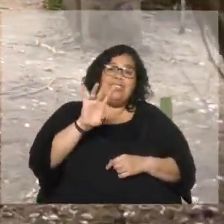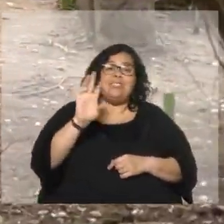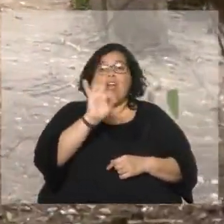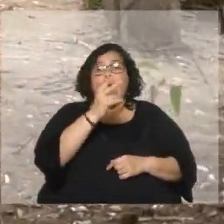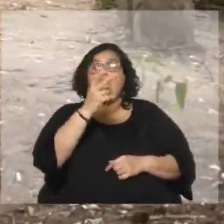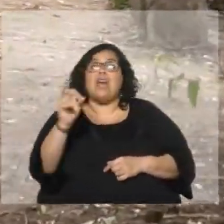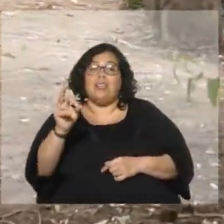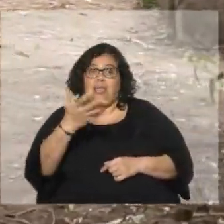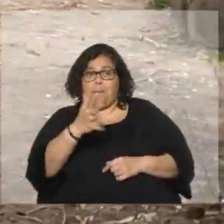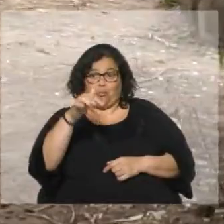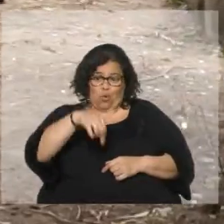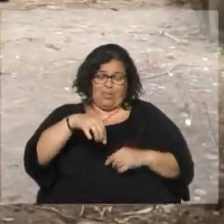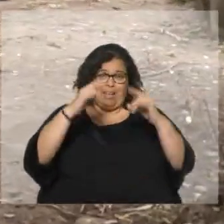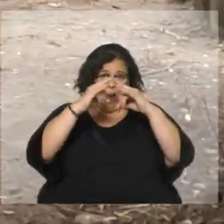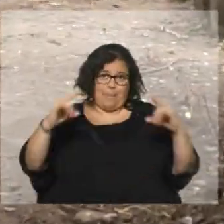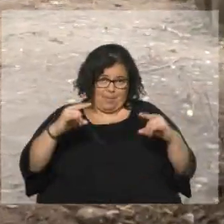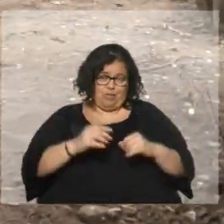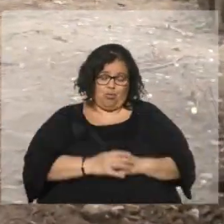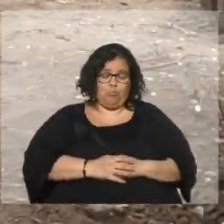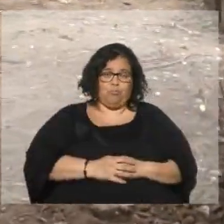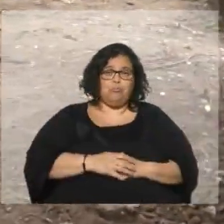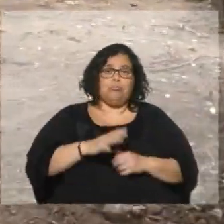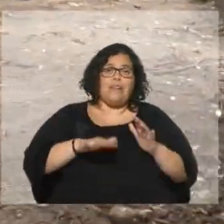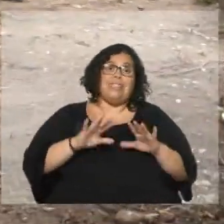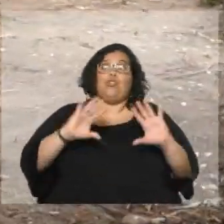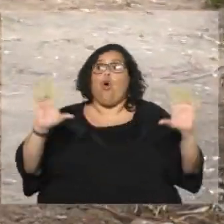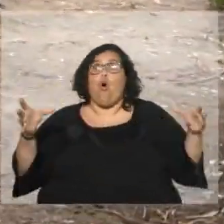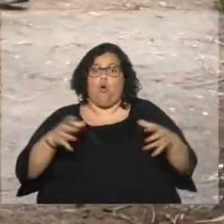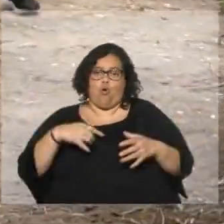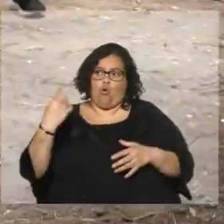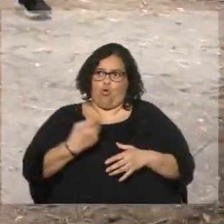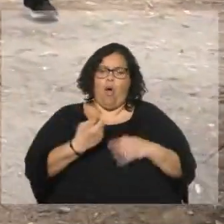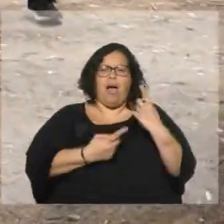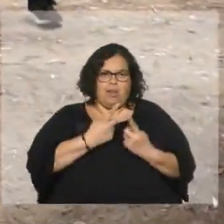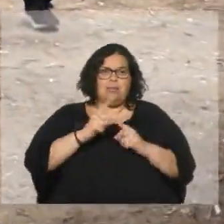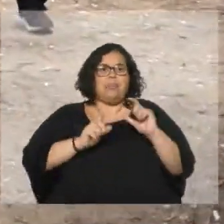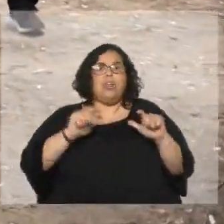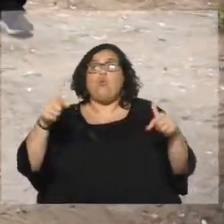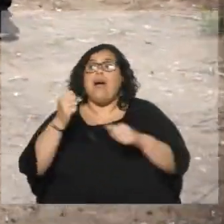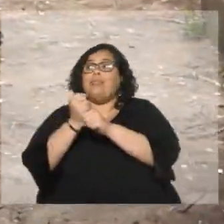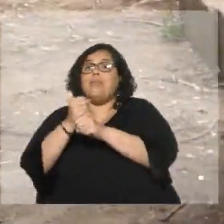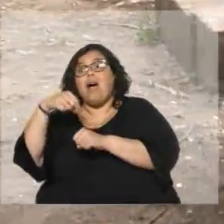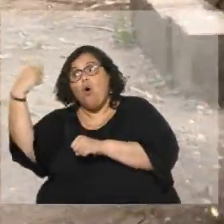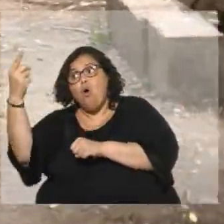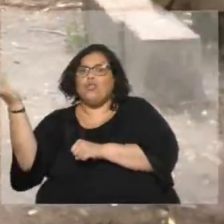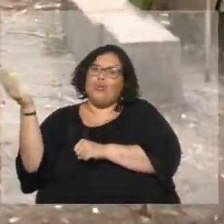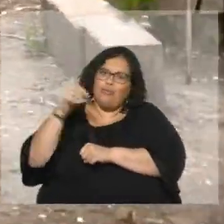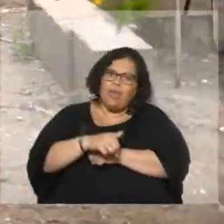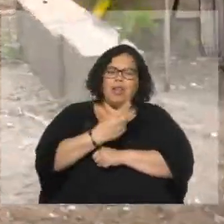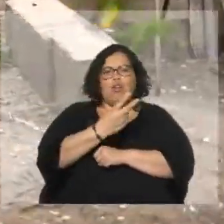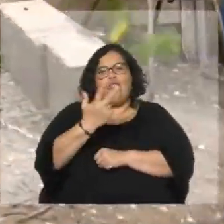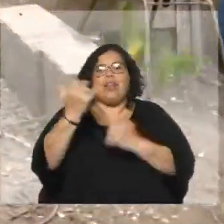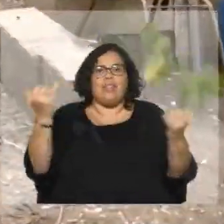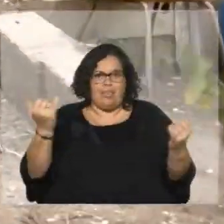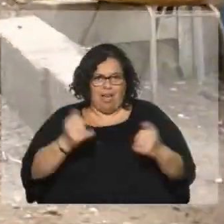Sí. Sí, bien, cuando estamos todos, ¿no? Bien. Porque hay mucha gente que a veces está sin trabajo y viene por 2 o 3 días. Hay veces que